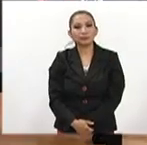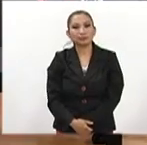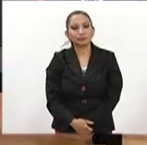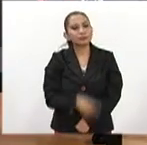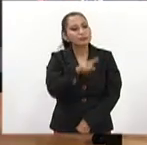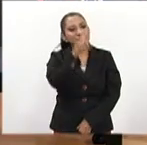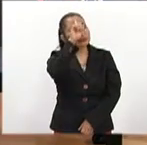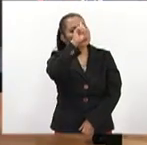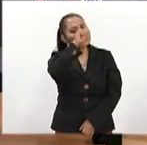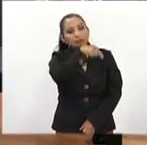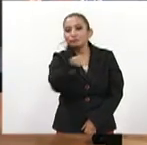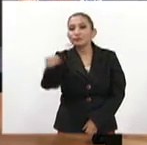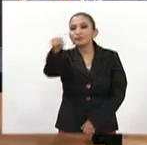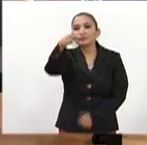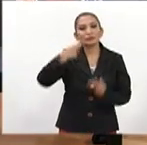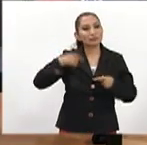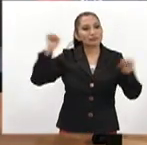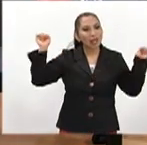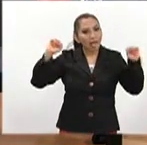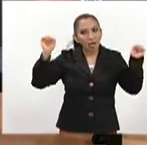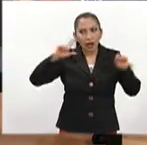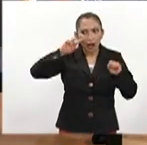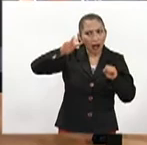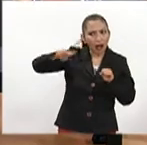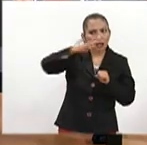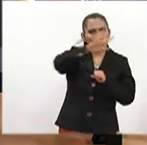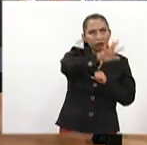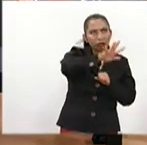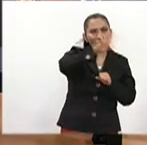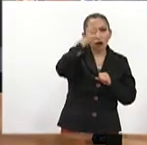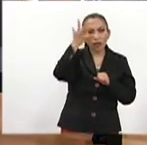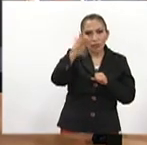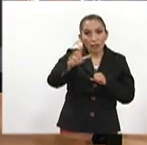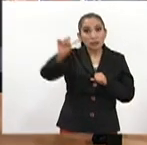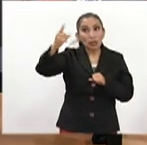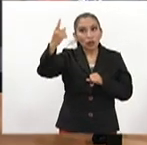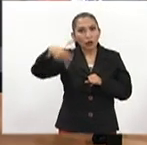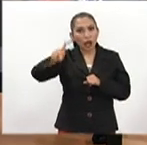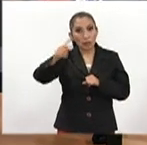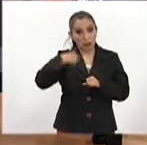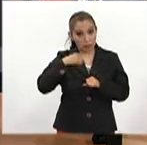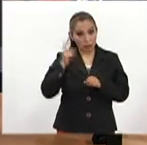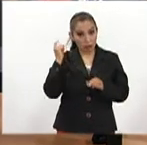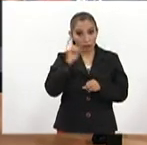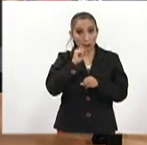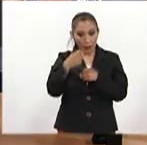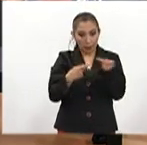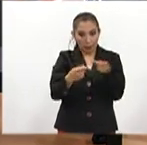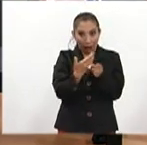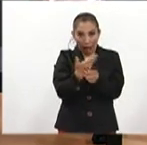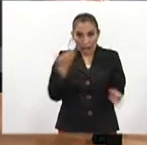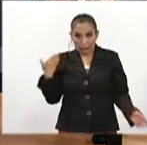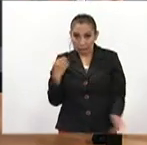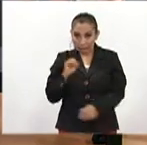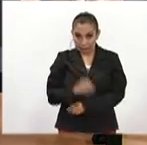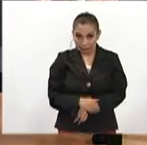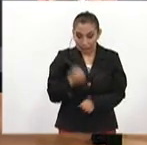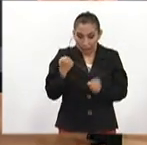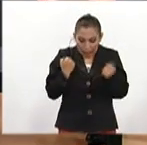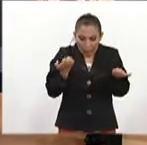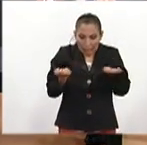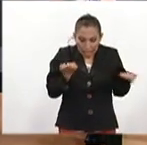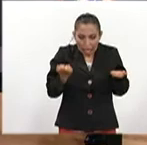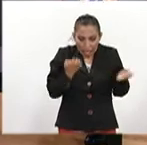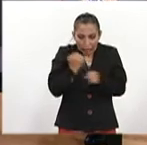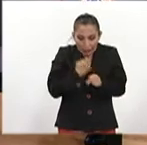qué recomendaciones le dan los atletas? Porque vi que hay carreras de 5, de 10 y 21 kilómetros, pero hay que llegar también preparados, ¿no? Porque muchas personas, por